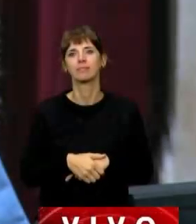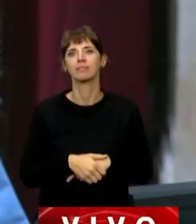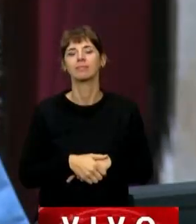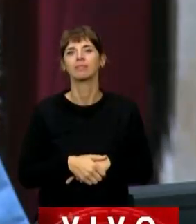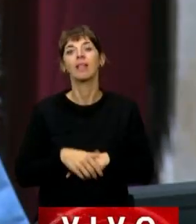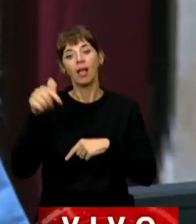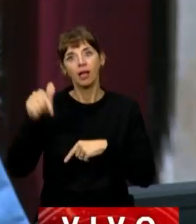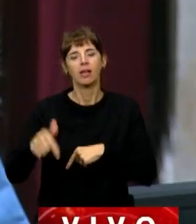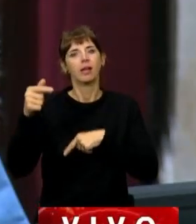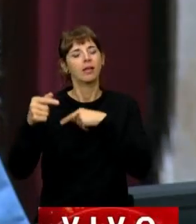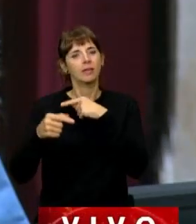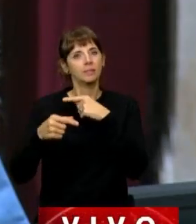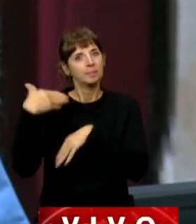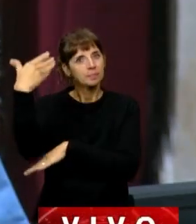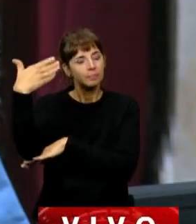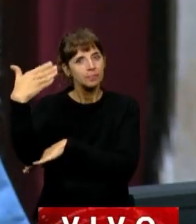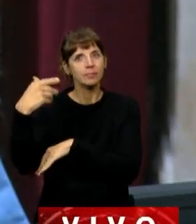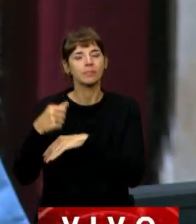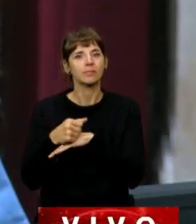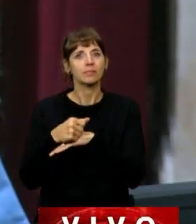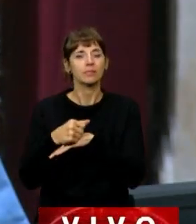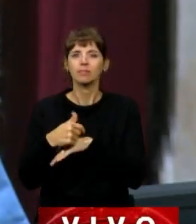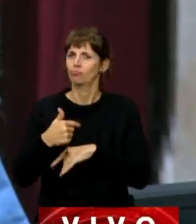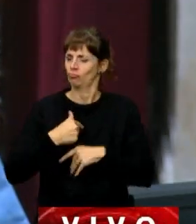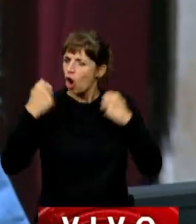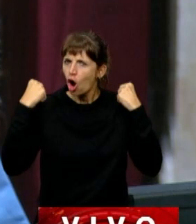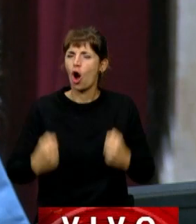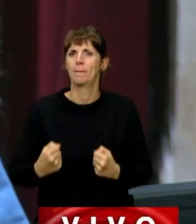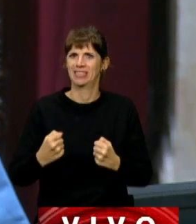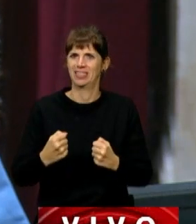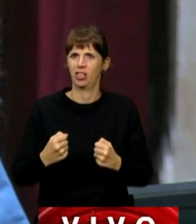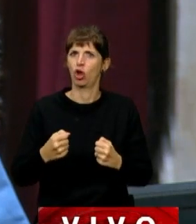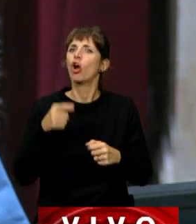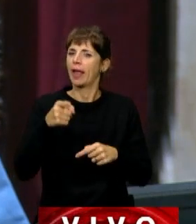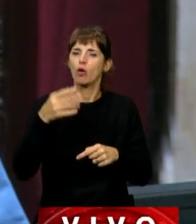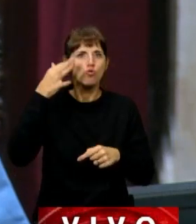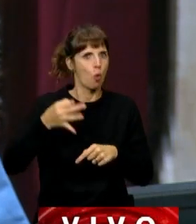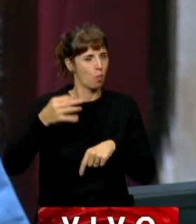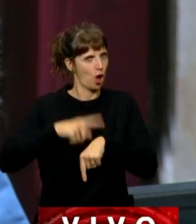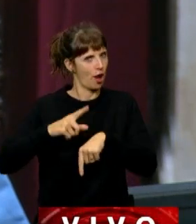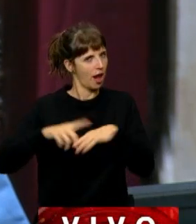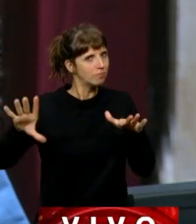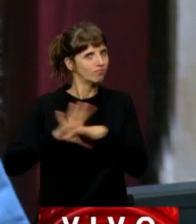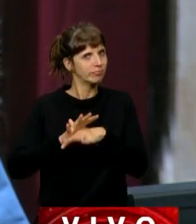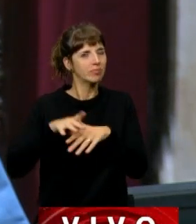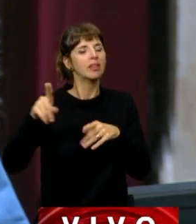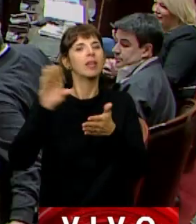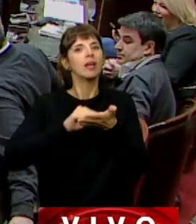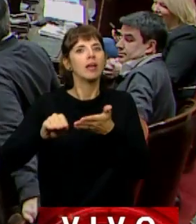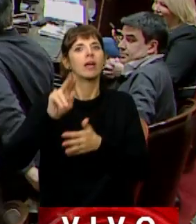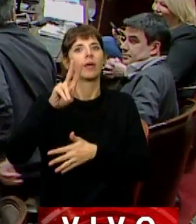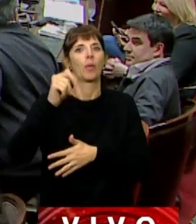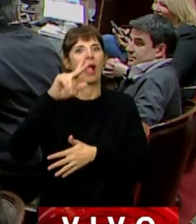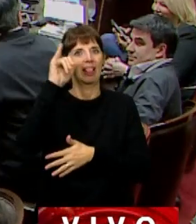Continúa en uso de la palabra, y estoy absolutamente convencido que se va a ceñir al tiempo, el diputado Eduardo Valdés.